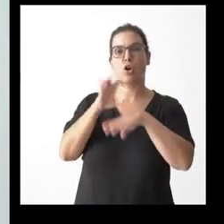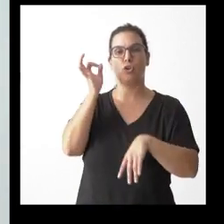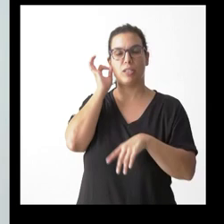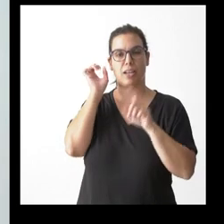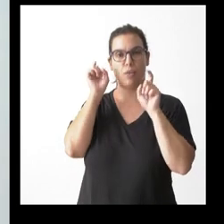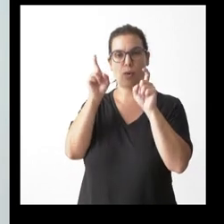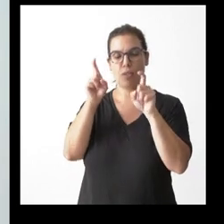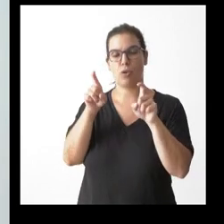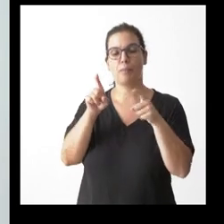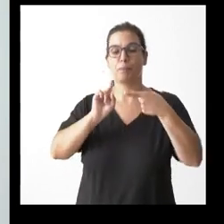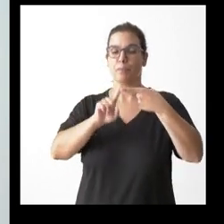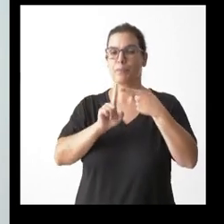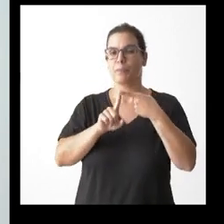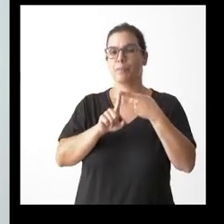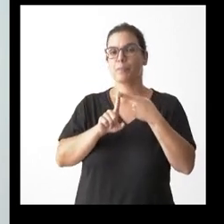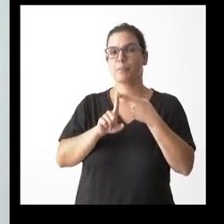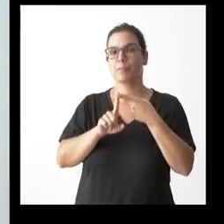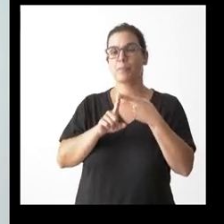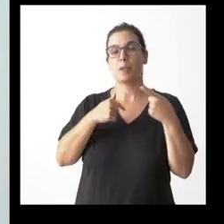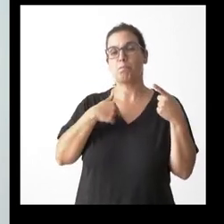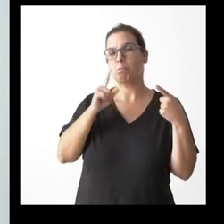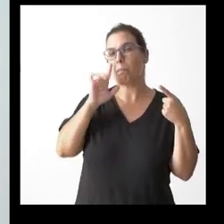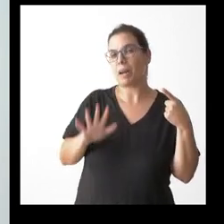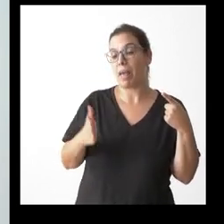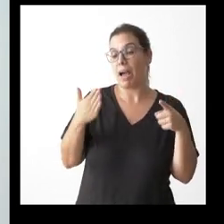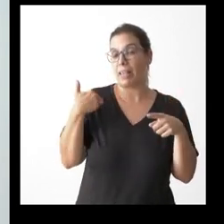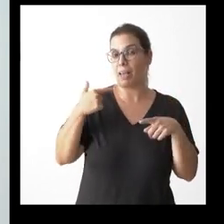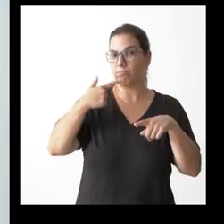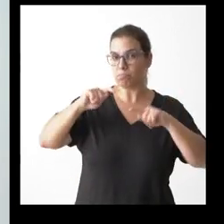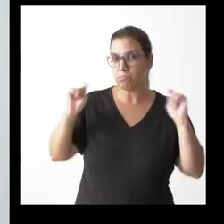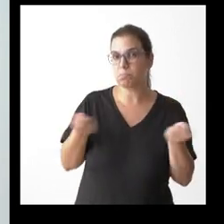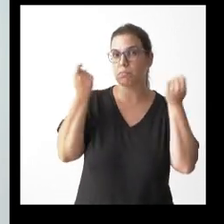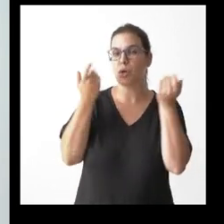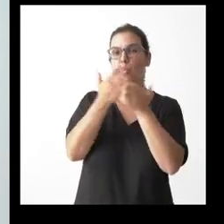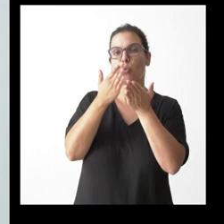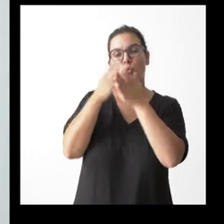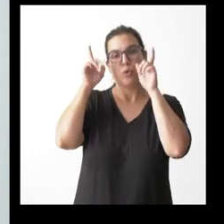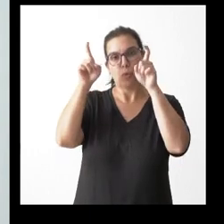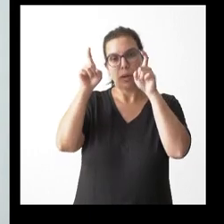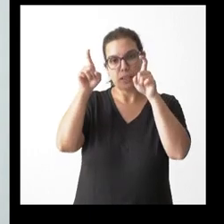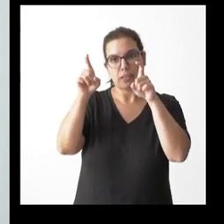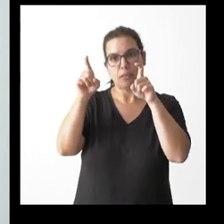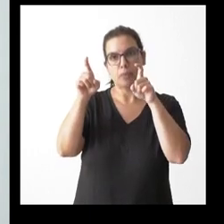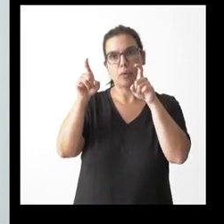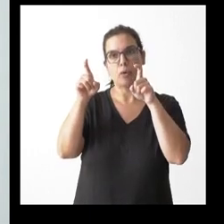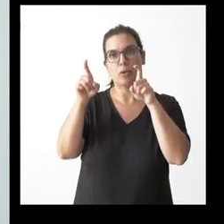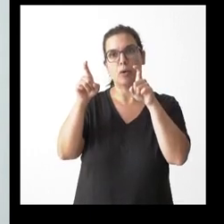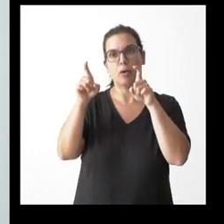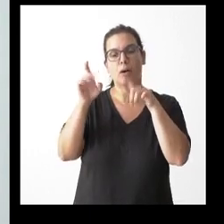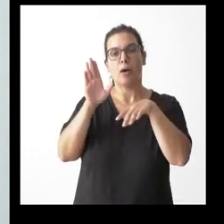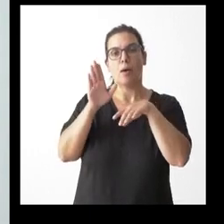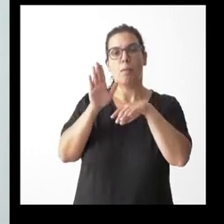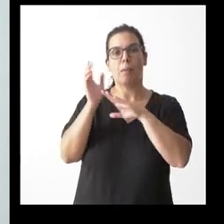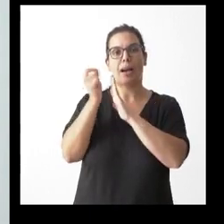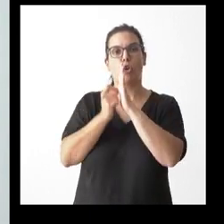Educación, y la primera de ellas es que tengo entendido que ayer se anunció un curso educativo que volvía a condiciones de normalidad